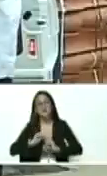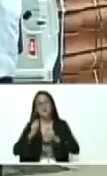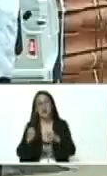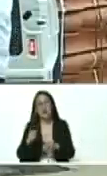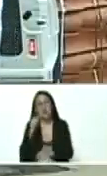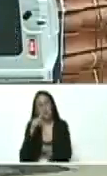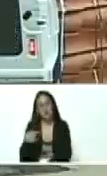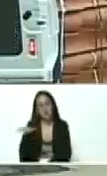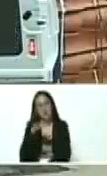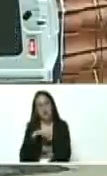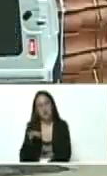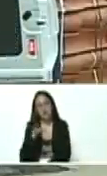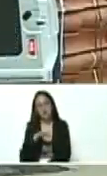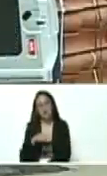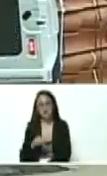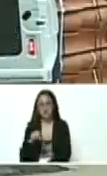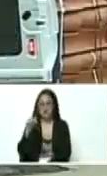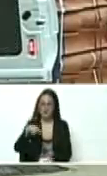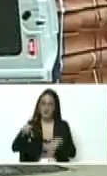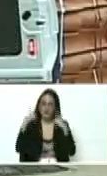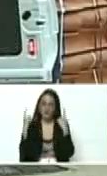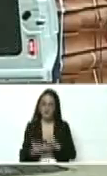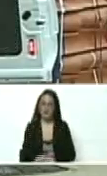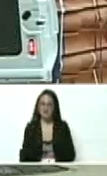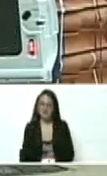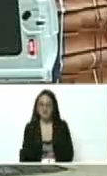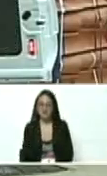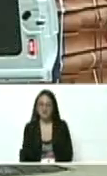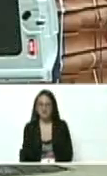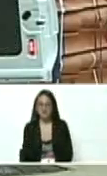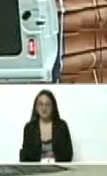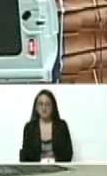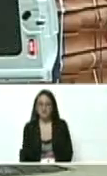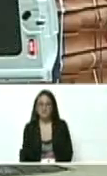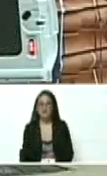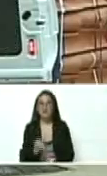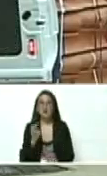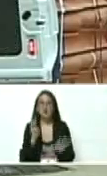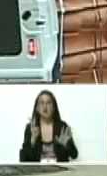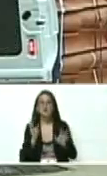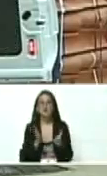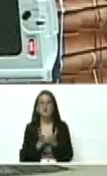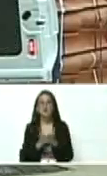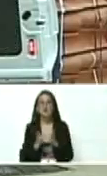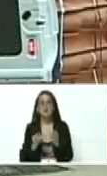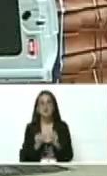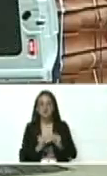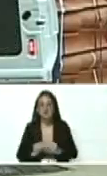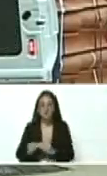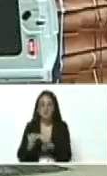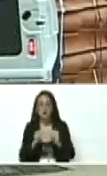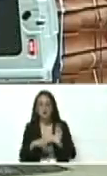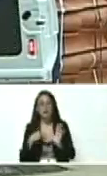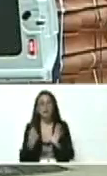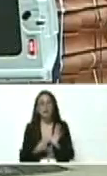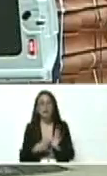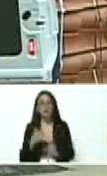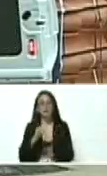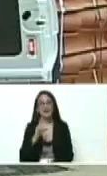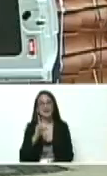pueblo. Octavo de nueve. Oye, vamos bien. Y 8 servicios de rehabilitación integral, porque esto funciona así. Tenemos el